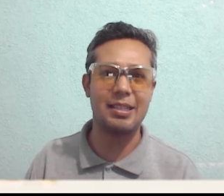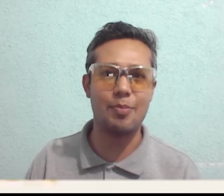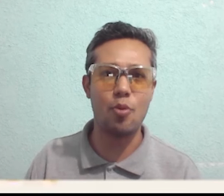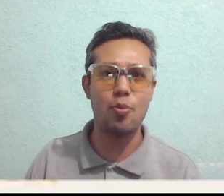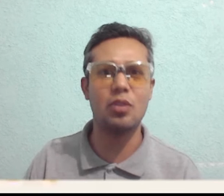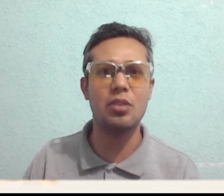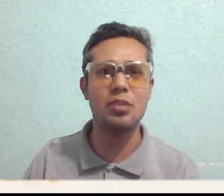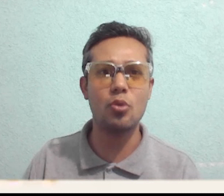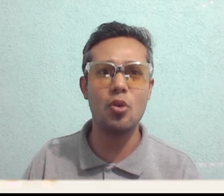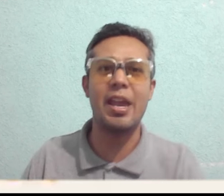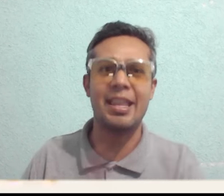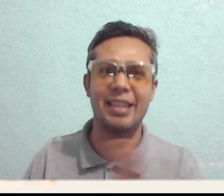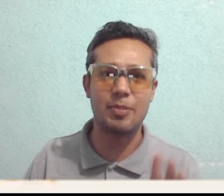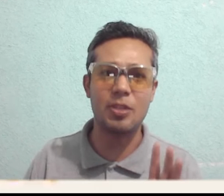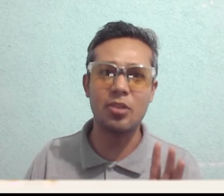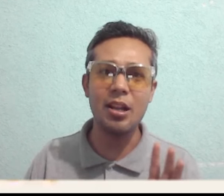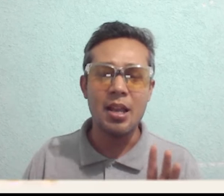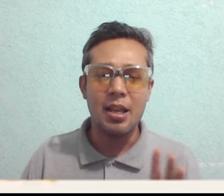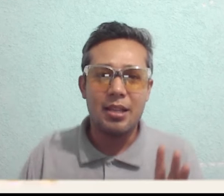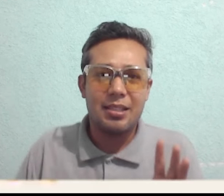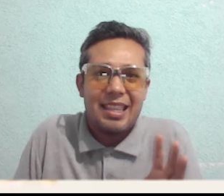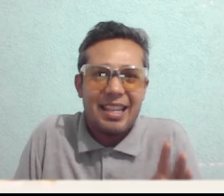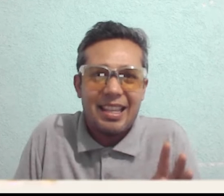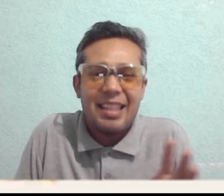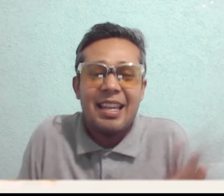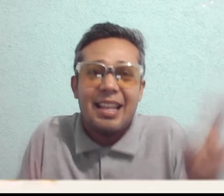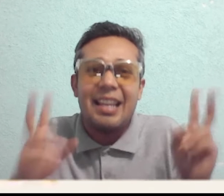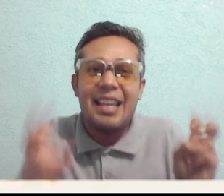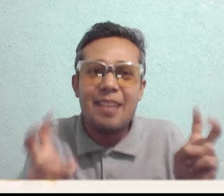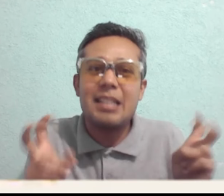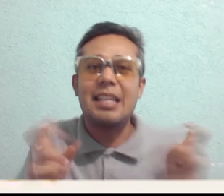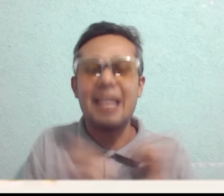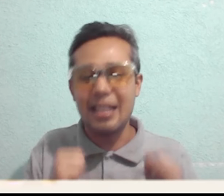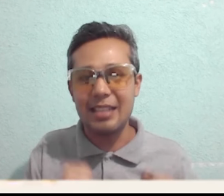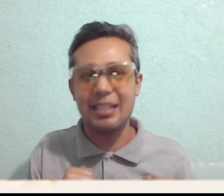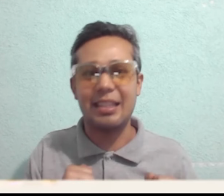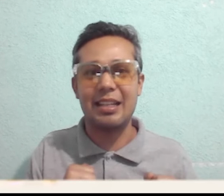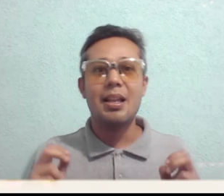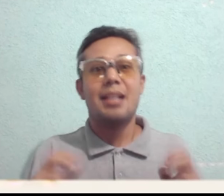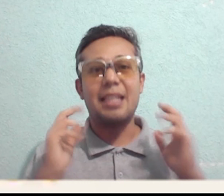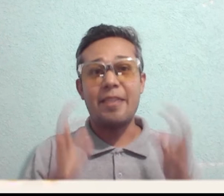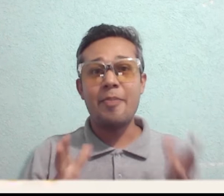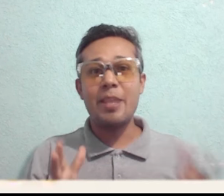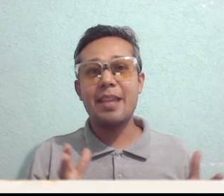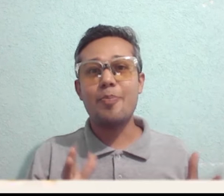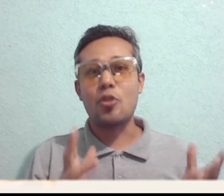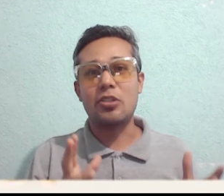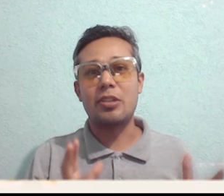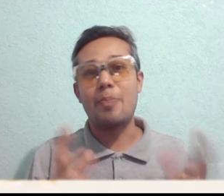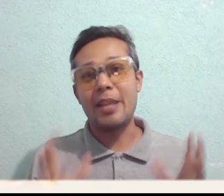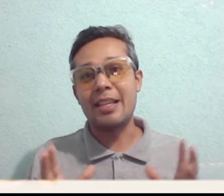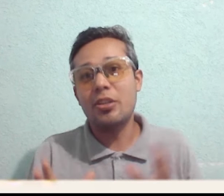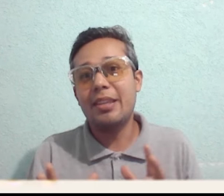con base en propósitos de estudio e interés personal. Se trata de leer más allá de las letras. Se deben plantear